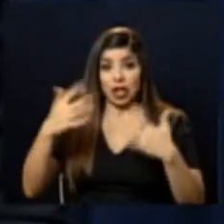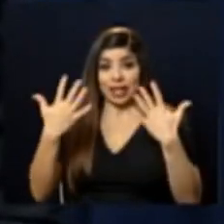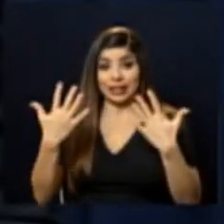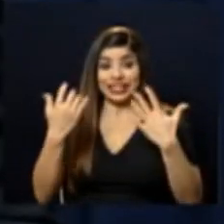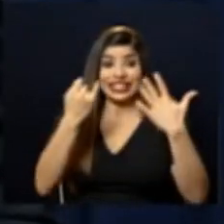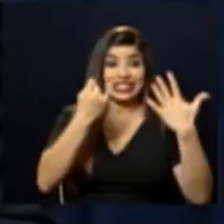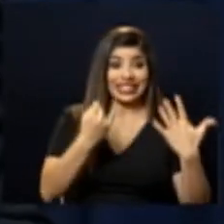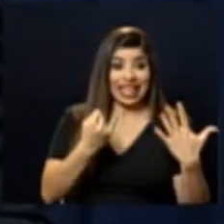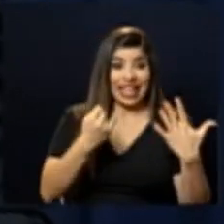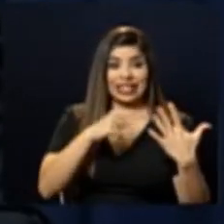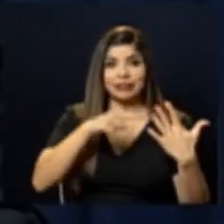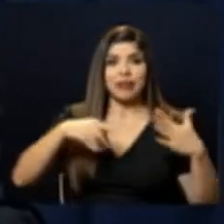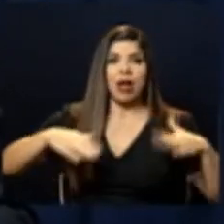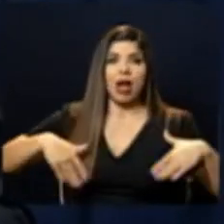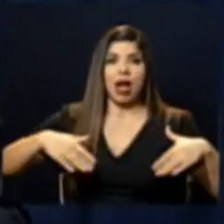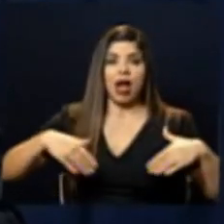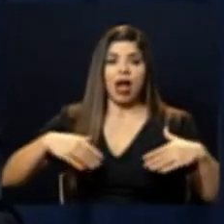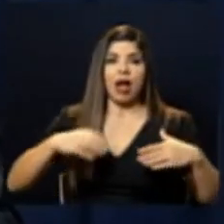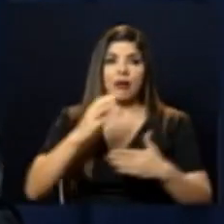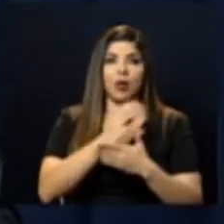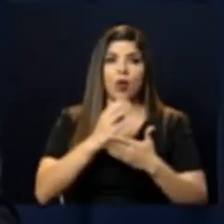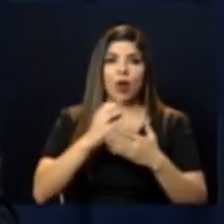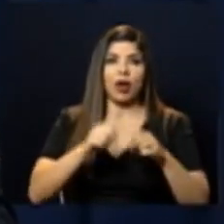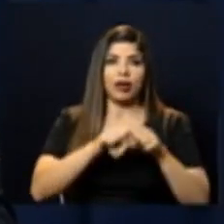no tiene la secundaria completa.